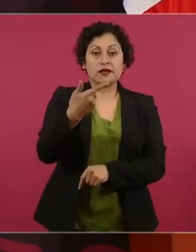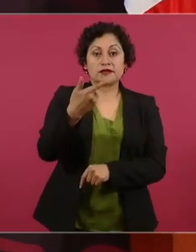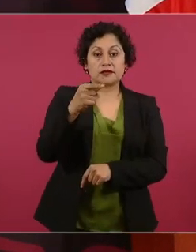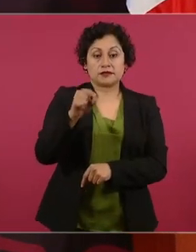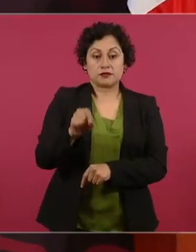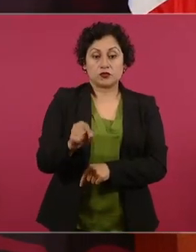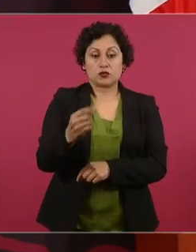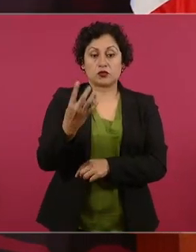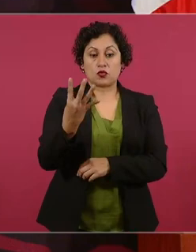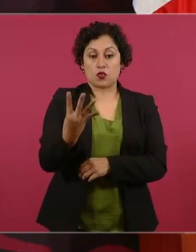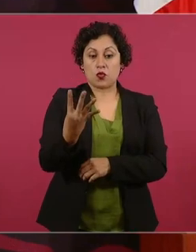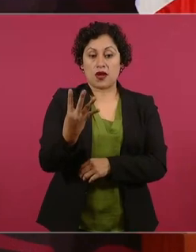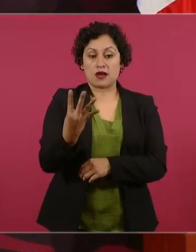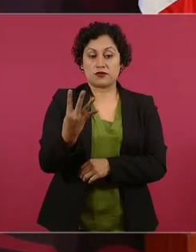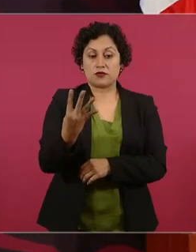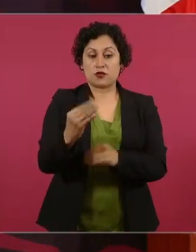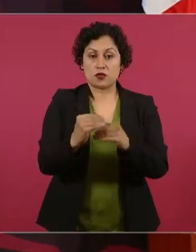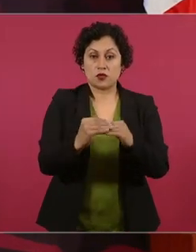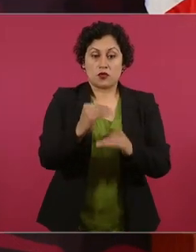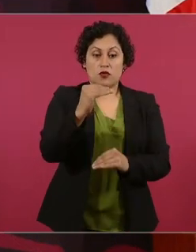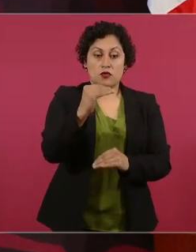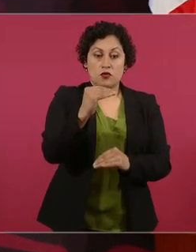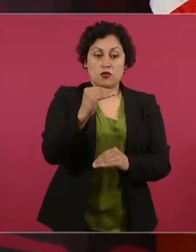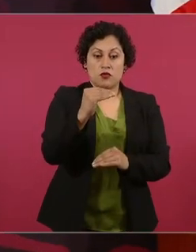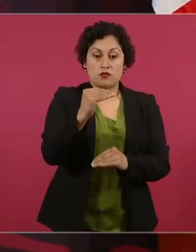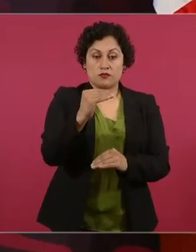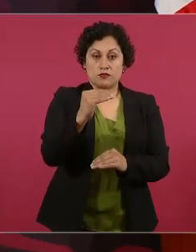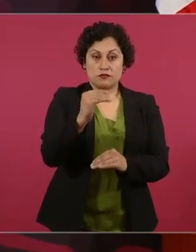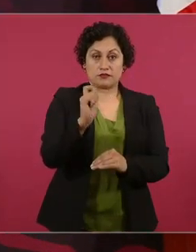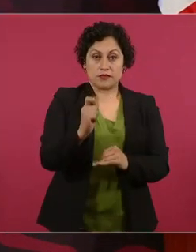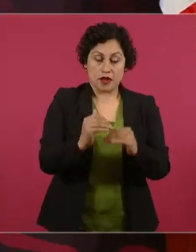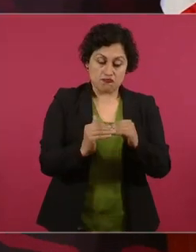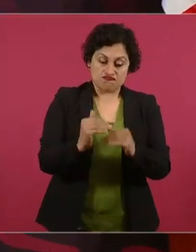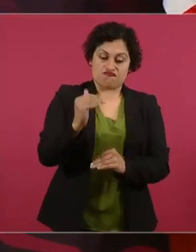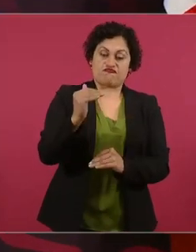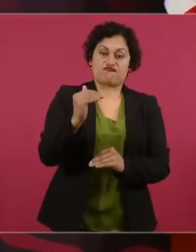7.4 la incrementó Calderón del PIB.